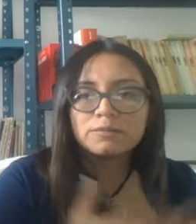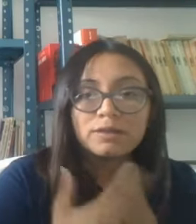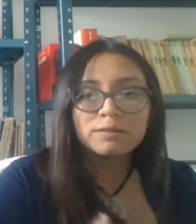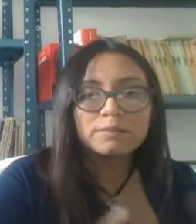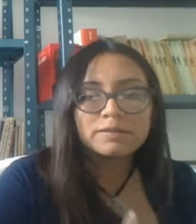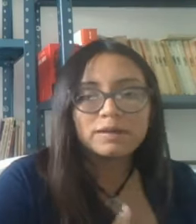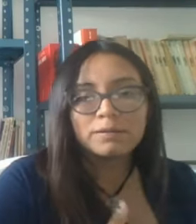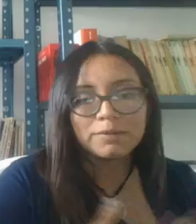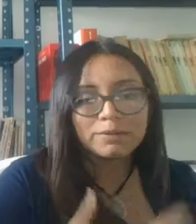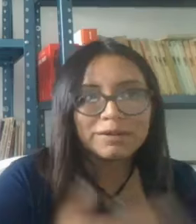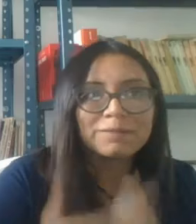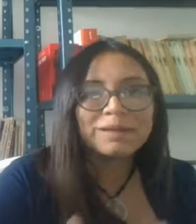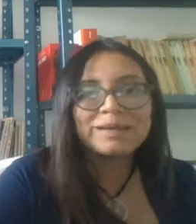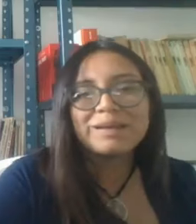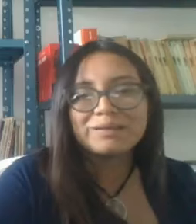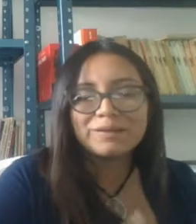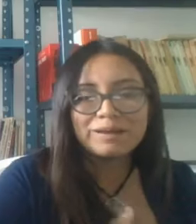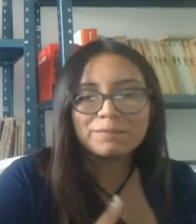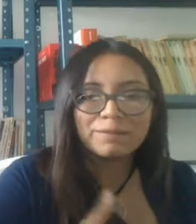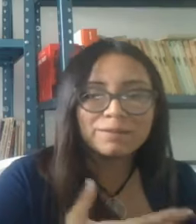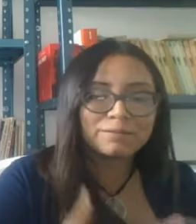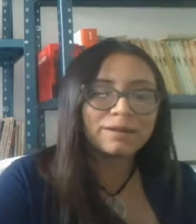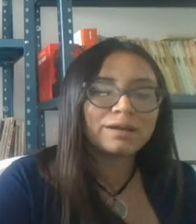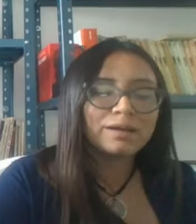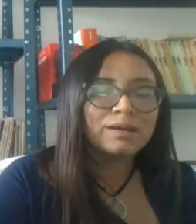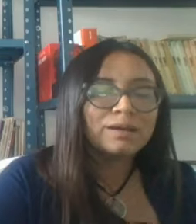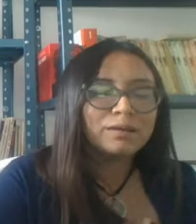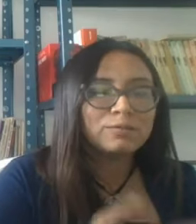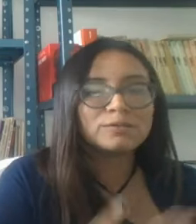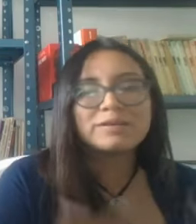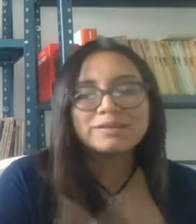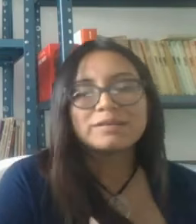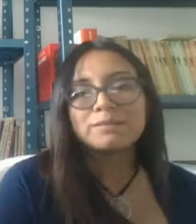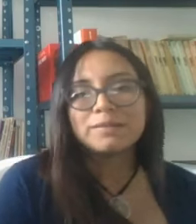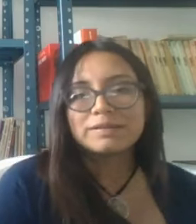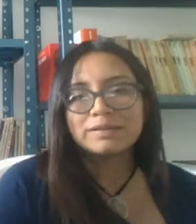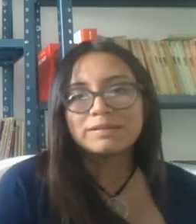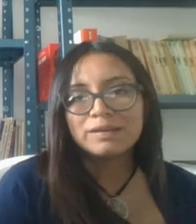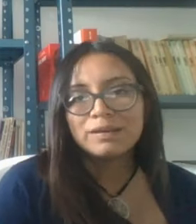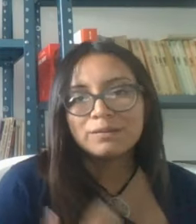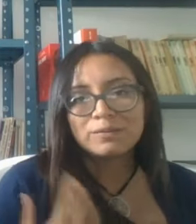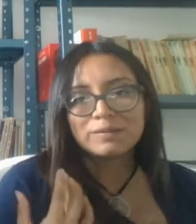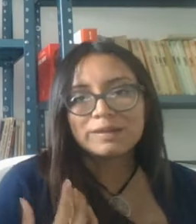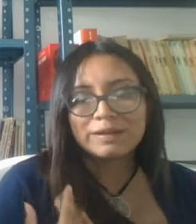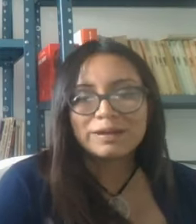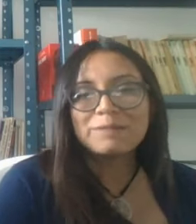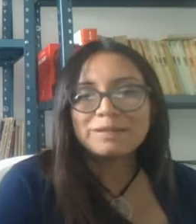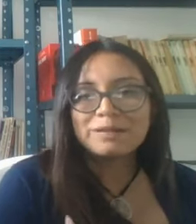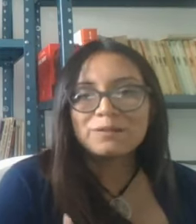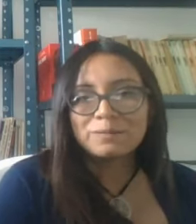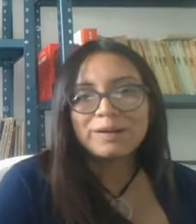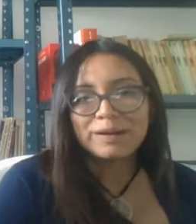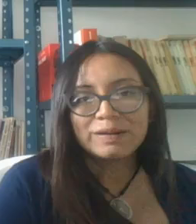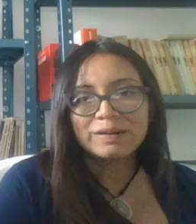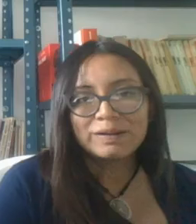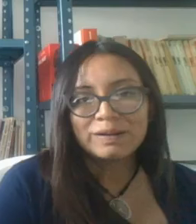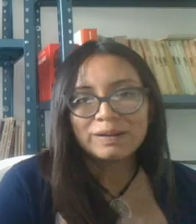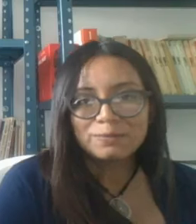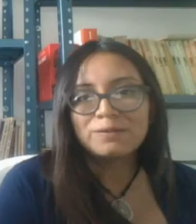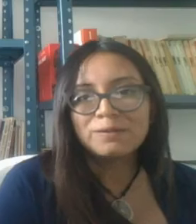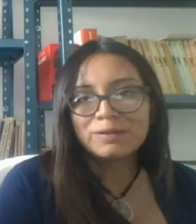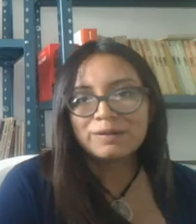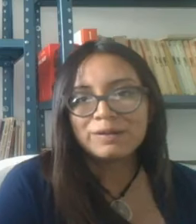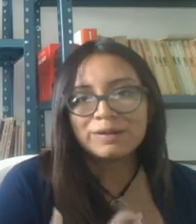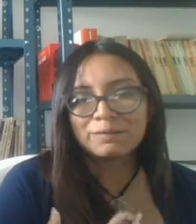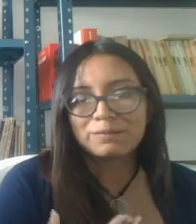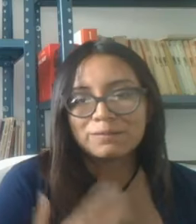sería todavía más cara, pero ¿cara para quién, no? Cara para pues todas estas empresas, pues que realmente no pagan